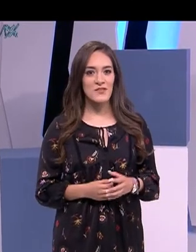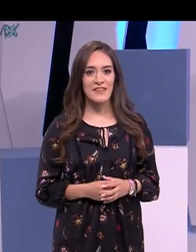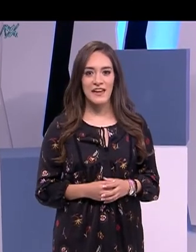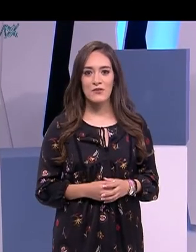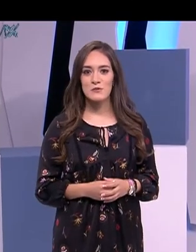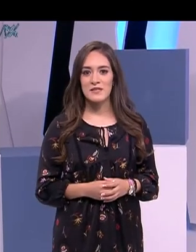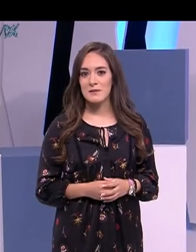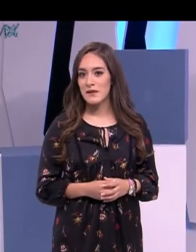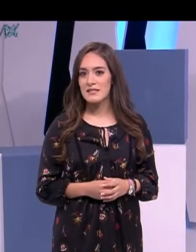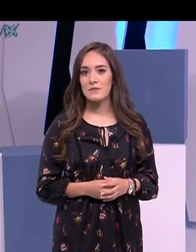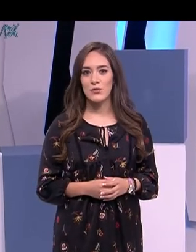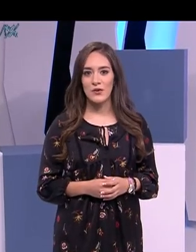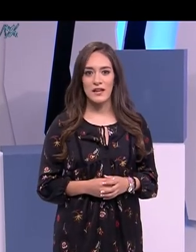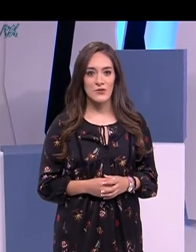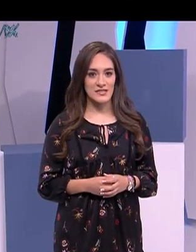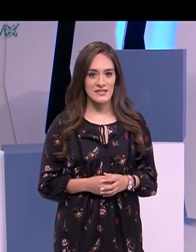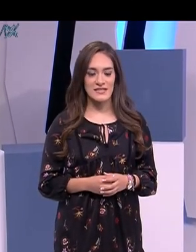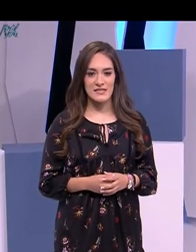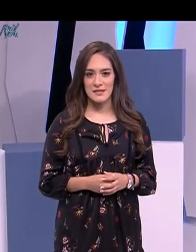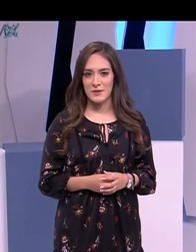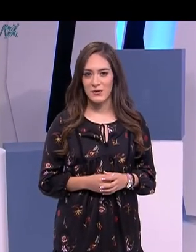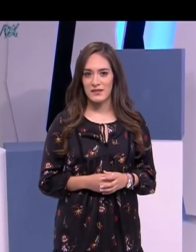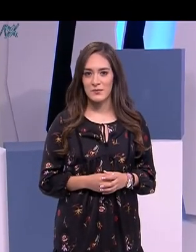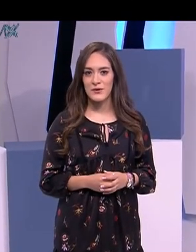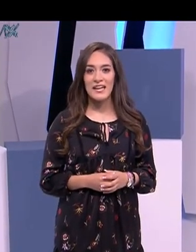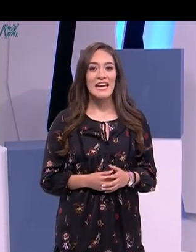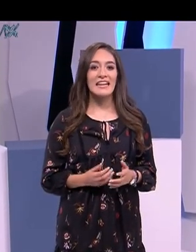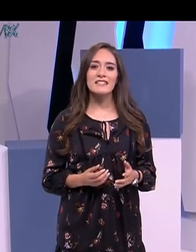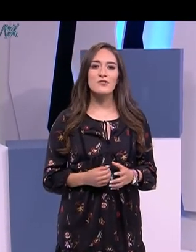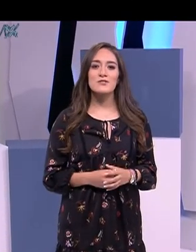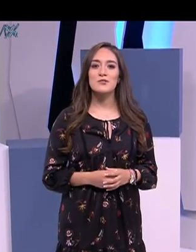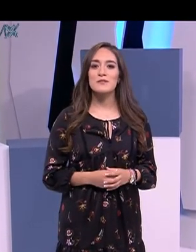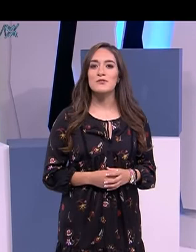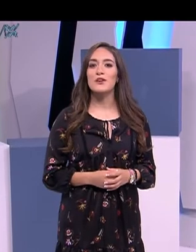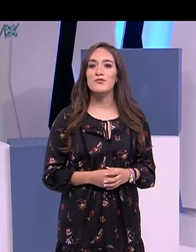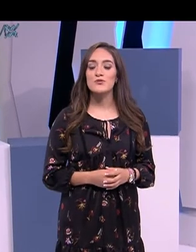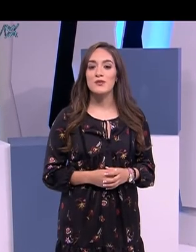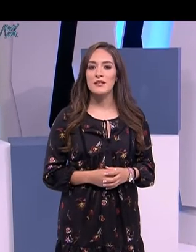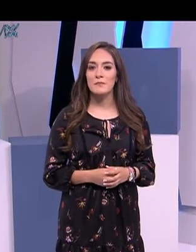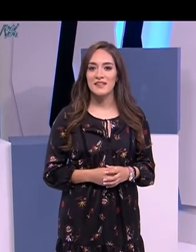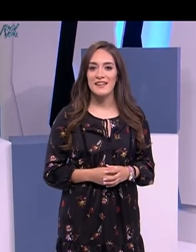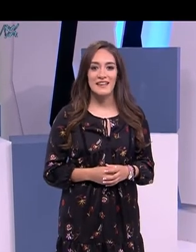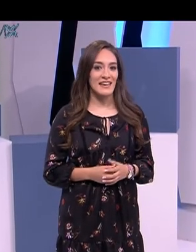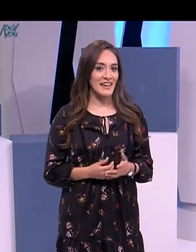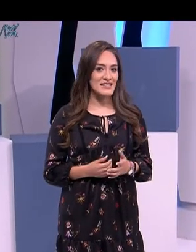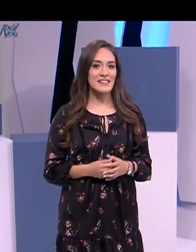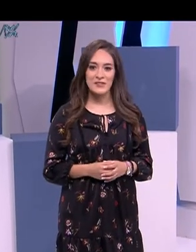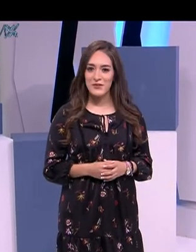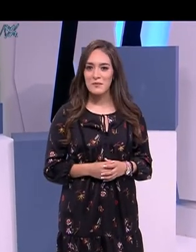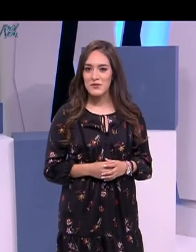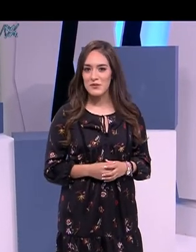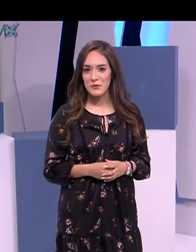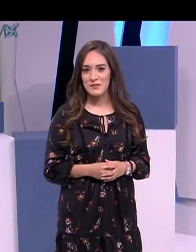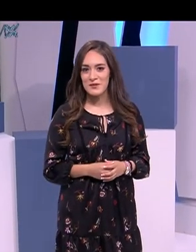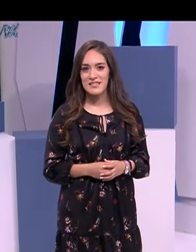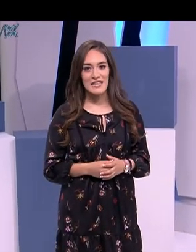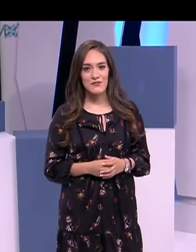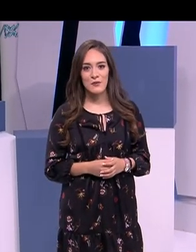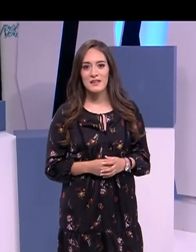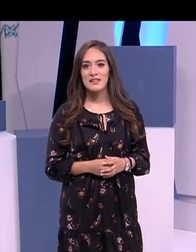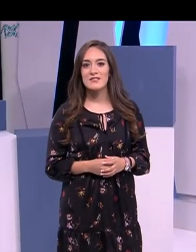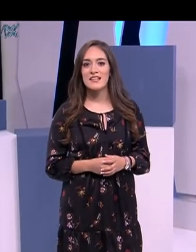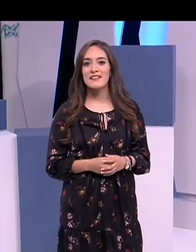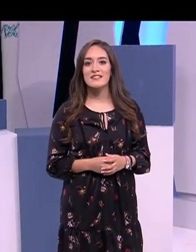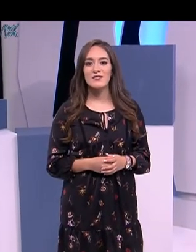el espacio dedicado a los principales involucrados en este sistema educativo, en esta ocasión nos visitó Alfonso Herrera Peña. Él es director de Medios Audiovisuales